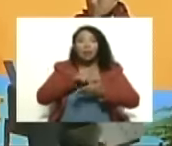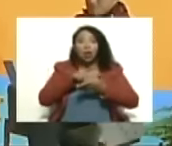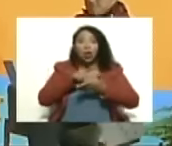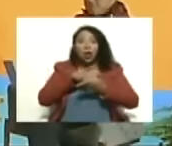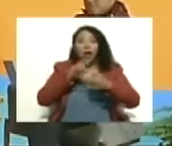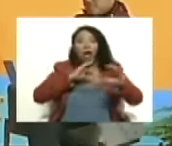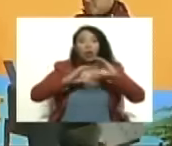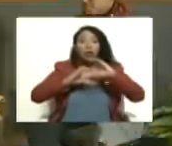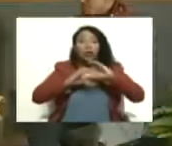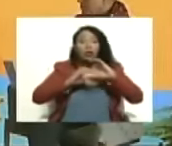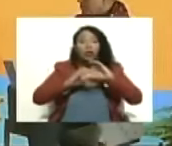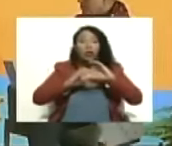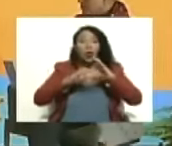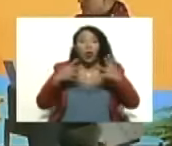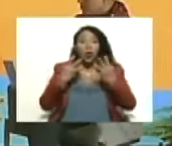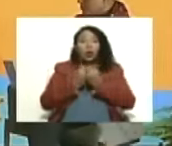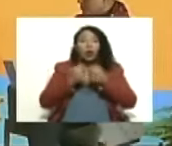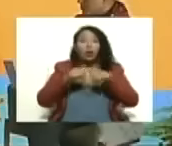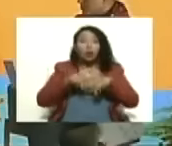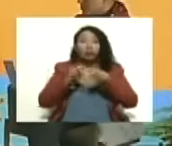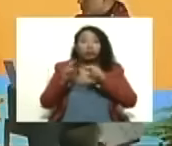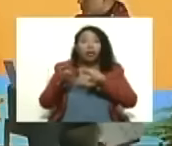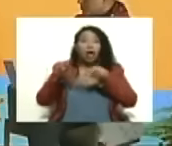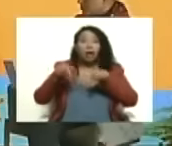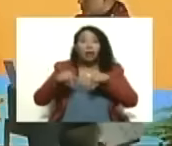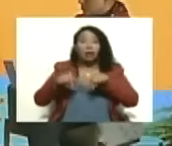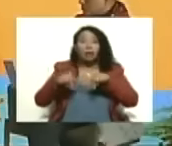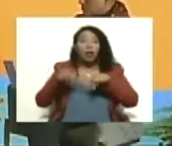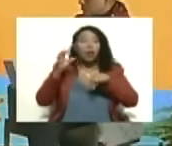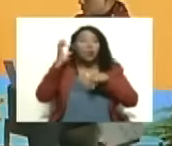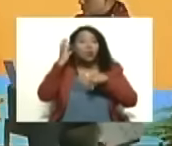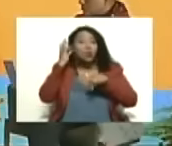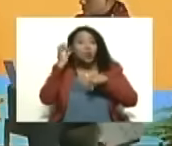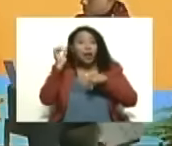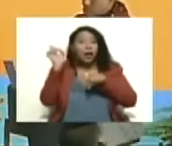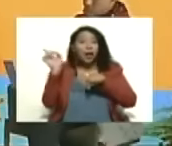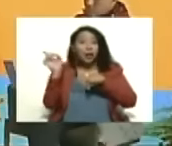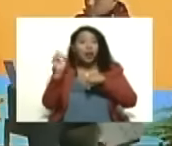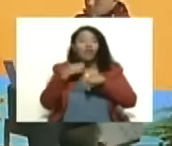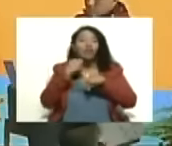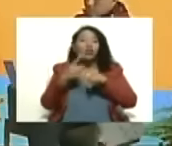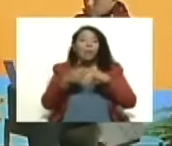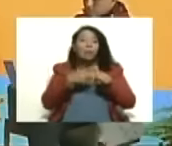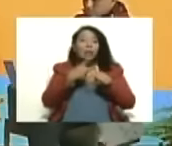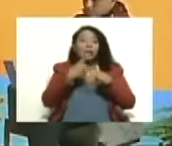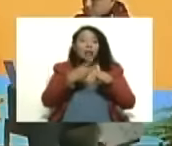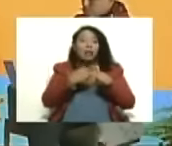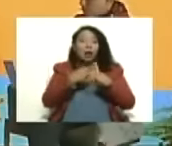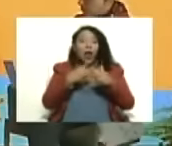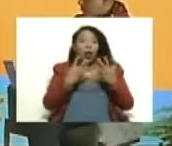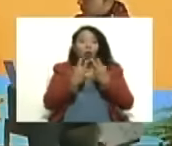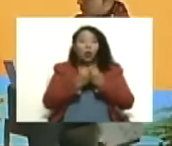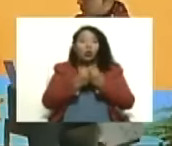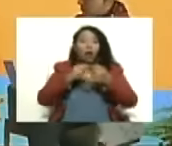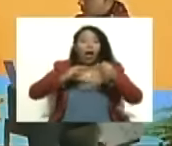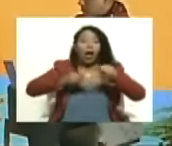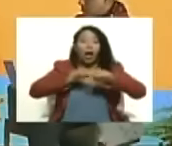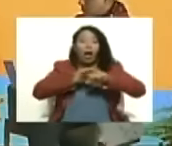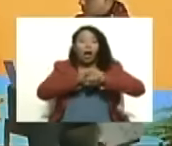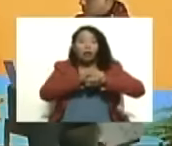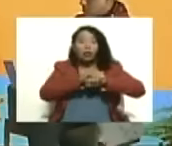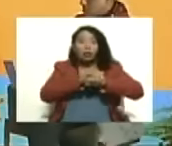comunicación me acompaña en esta oportunidad Génesis garbet que es la vocera principal junto a Héctor Rodríguez del Comando de